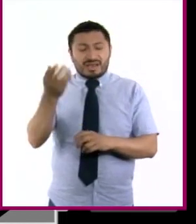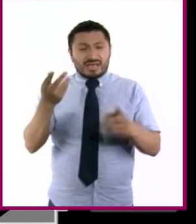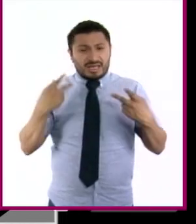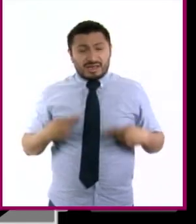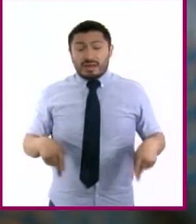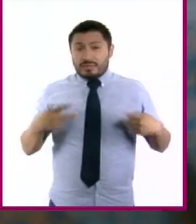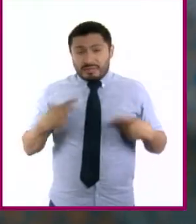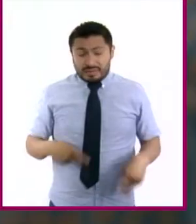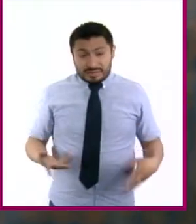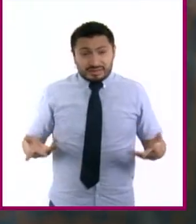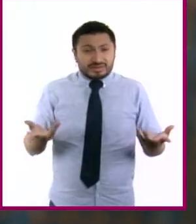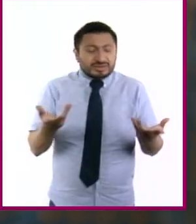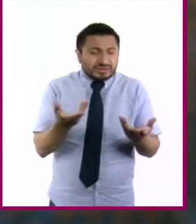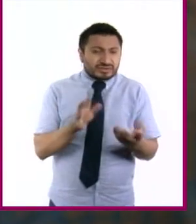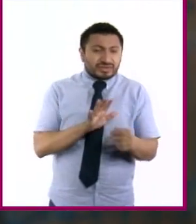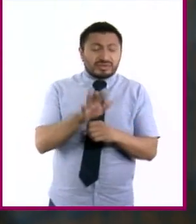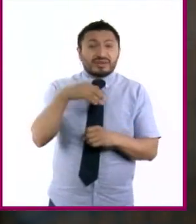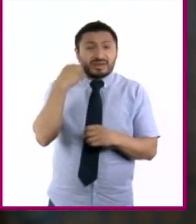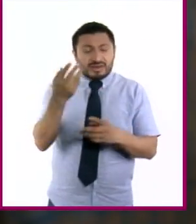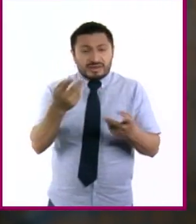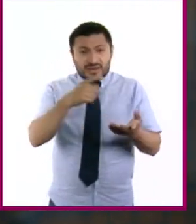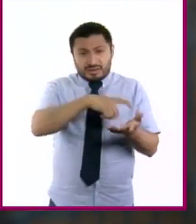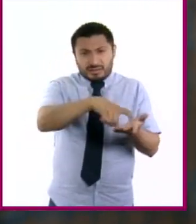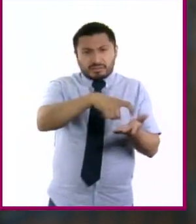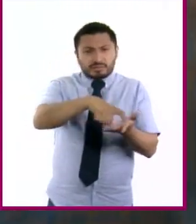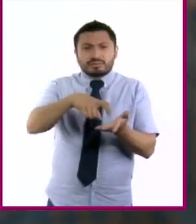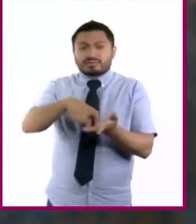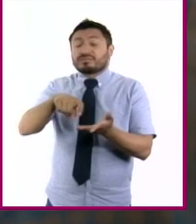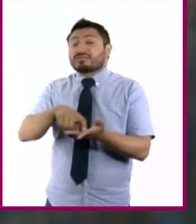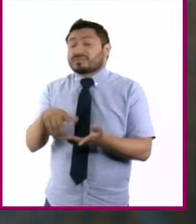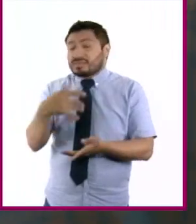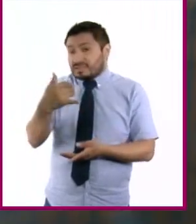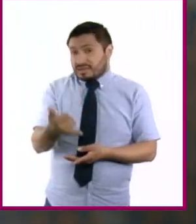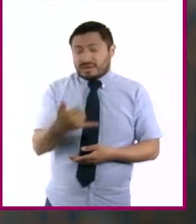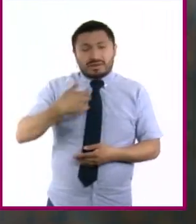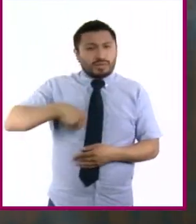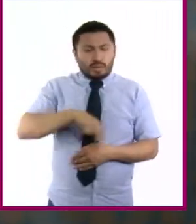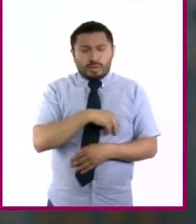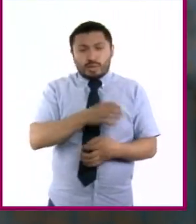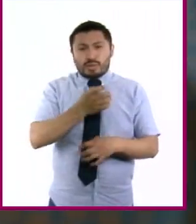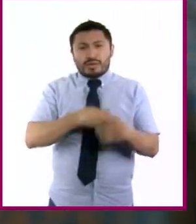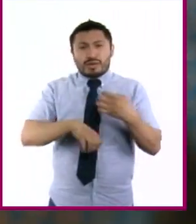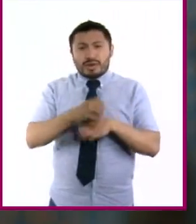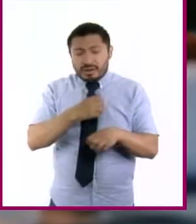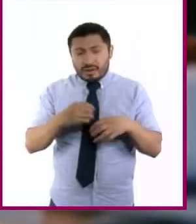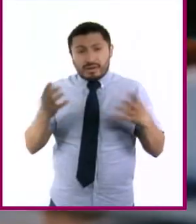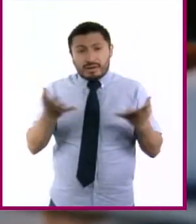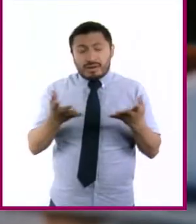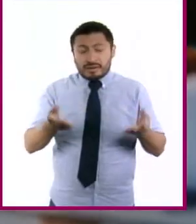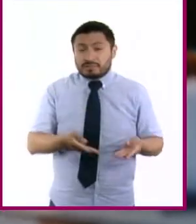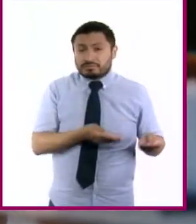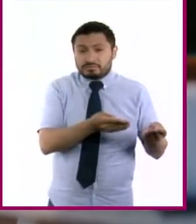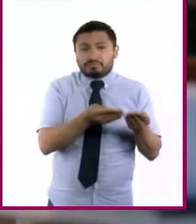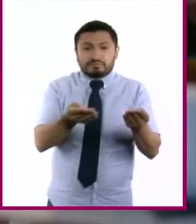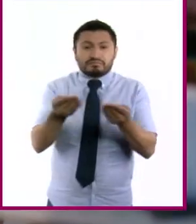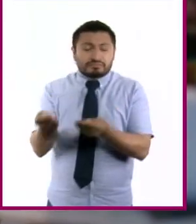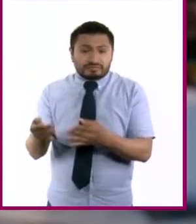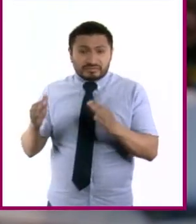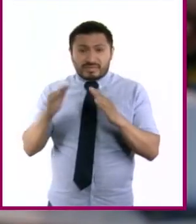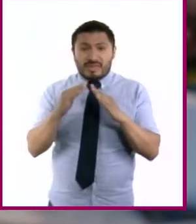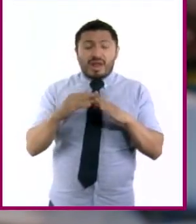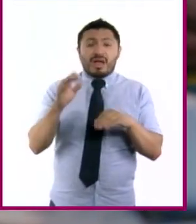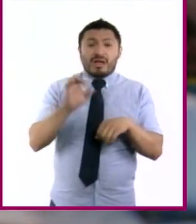que quieren los consumidores y cómo nosotros como empresas podemos llevárselos a sus casas, a